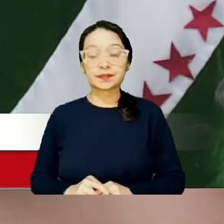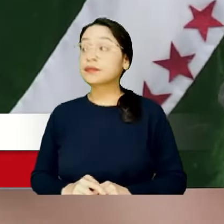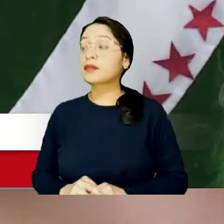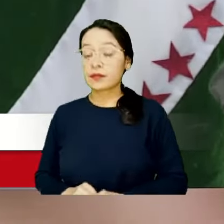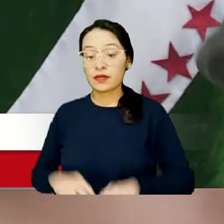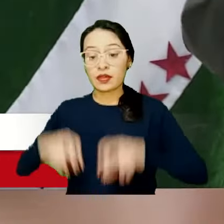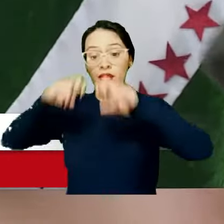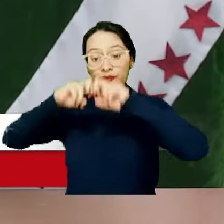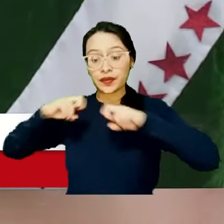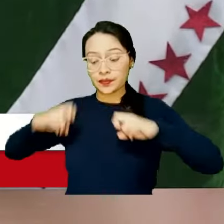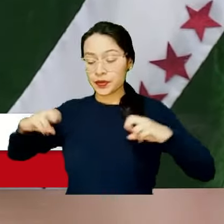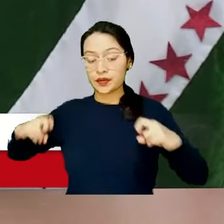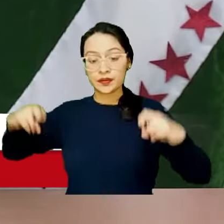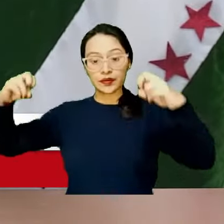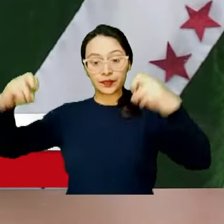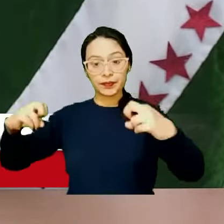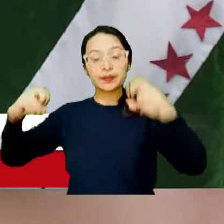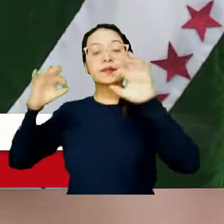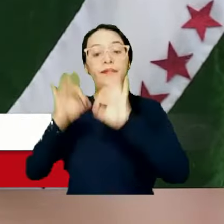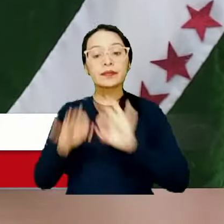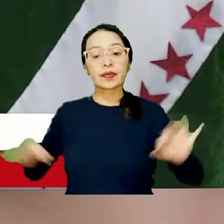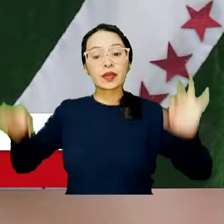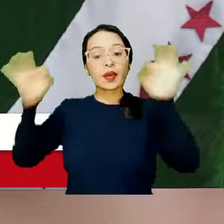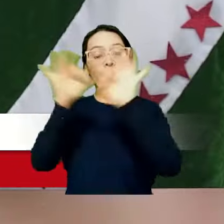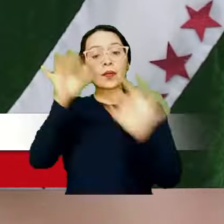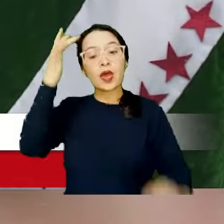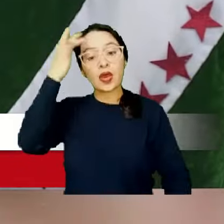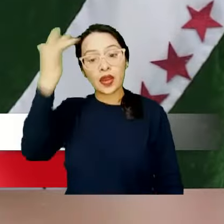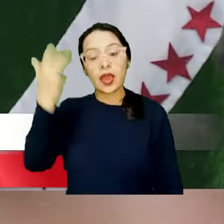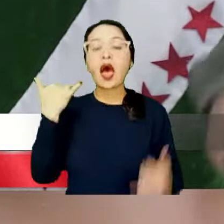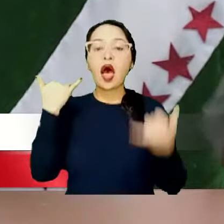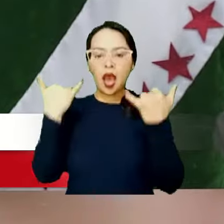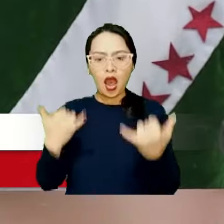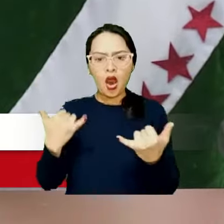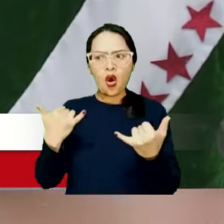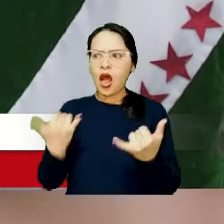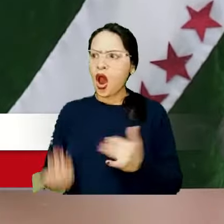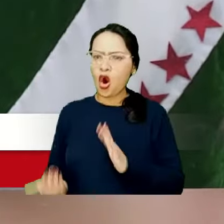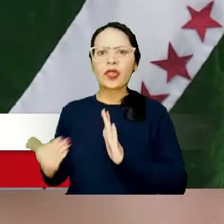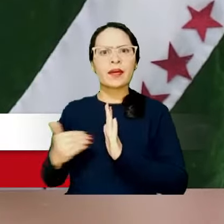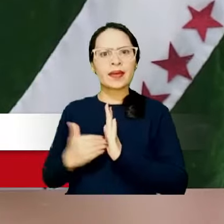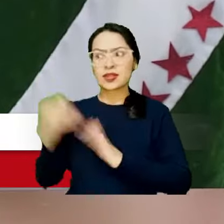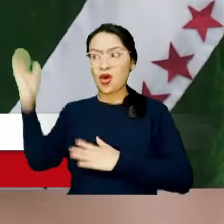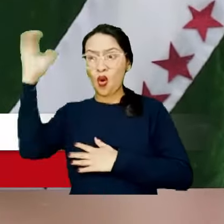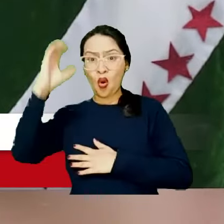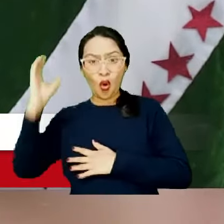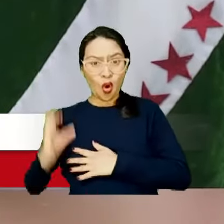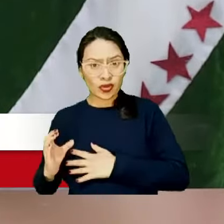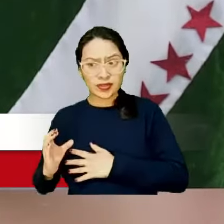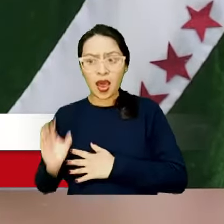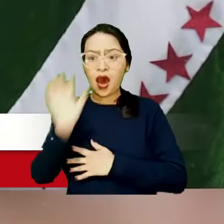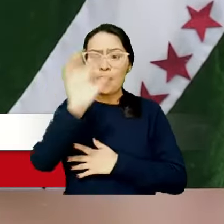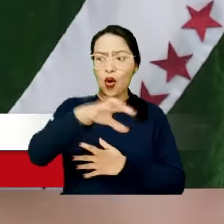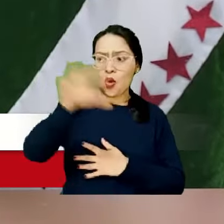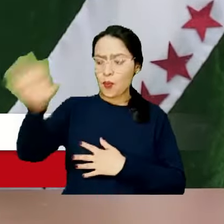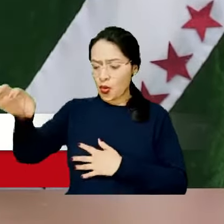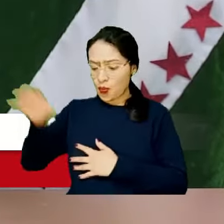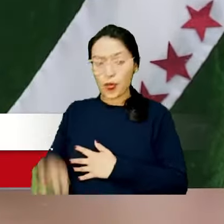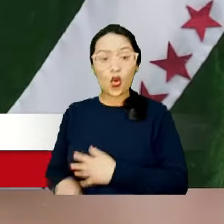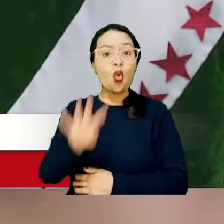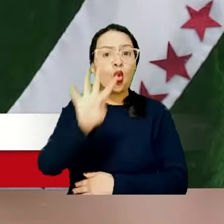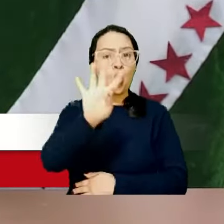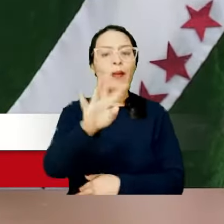bastante válida, y creo que es la única razón, es porque estamos viviendo una ola de violencia en la costa, especialmente en cuatro provincias, y tenemos que estar